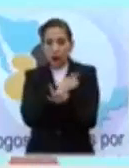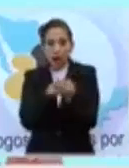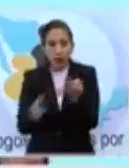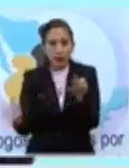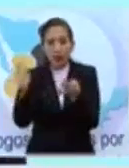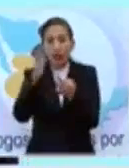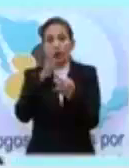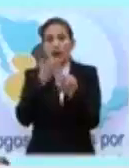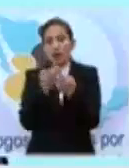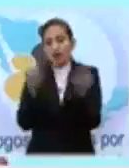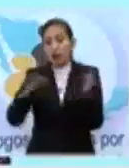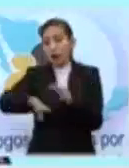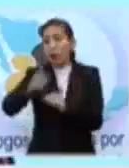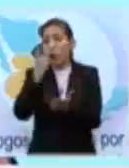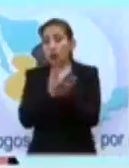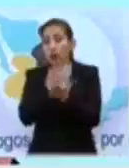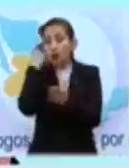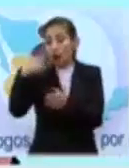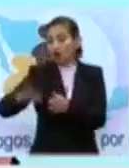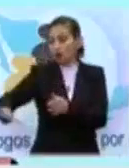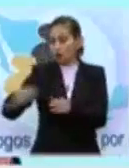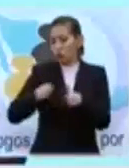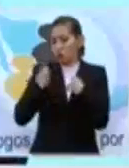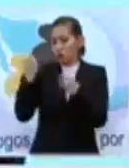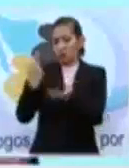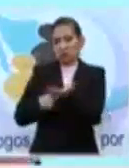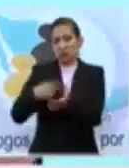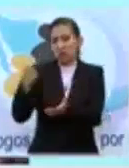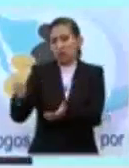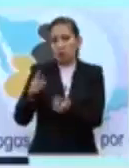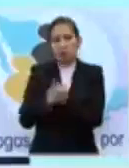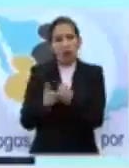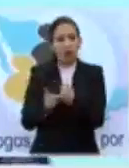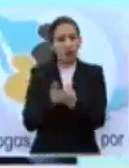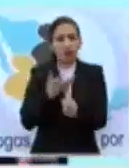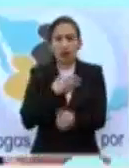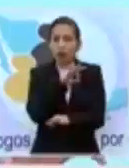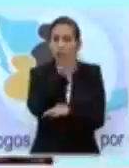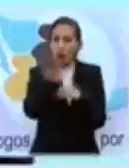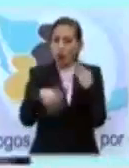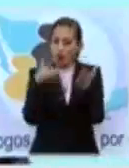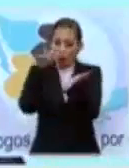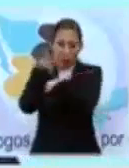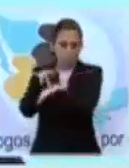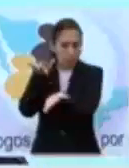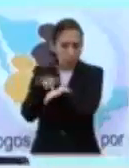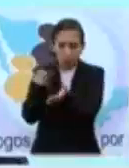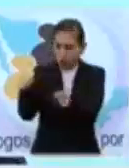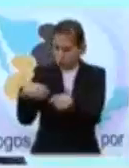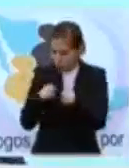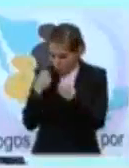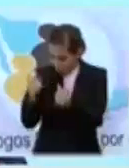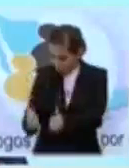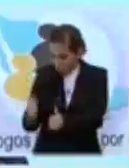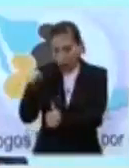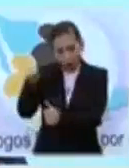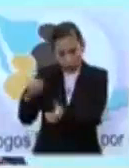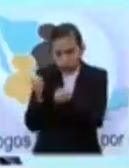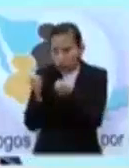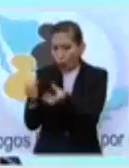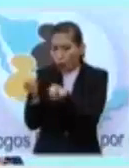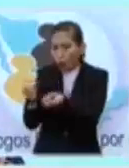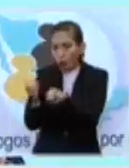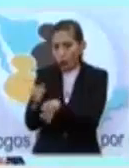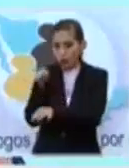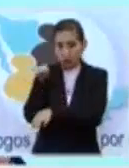a la vivienda. Por el simple hecho de ser ciudadanos de ese país, se cuenta con toda una red de apoyo y una protección social institucionalizada